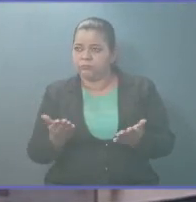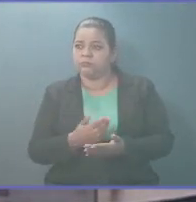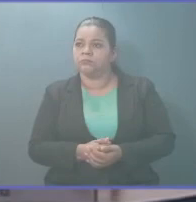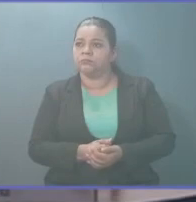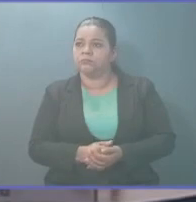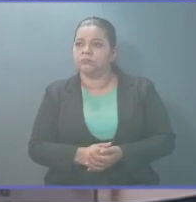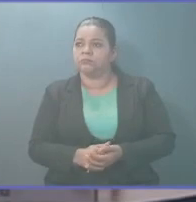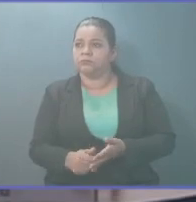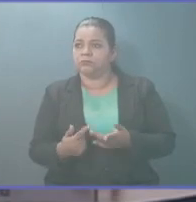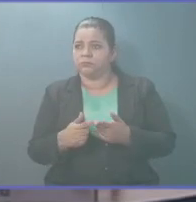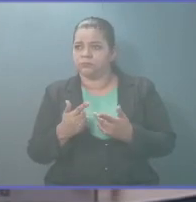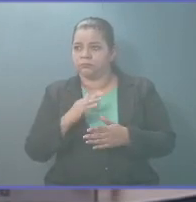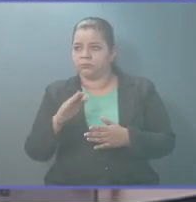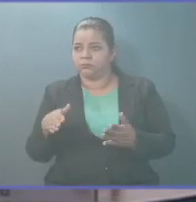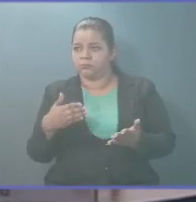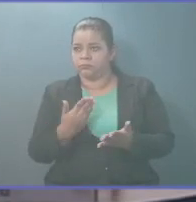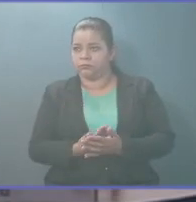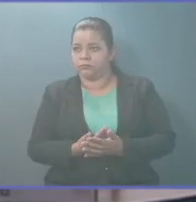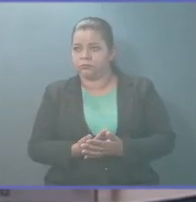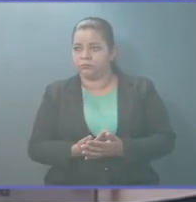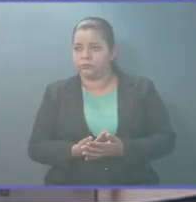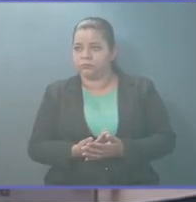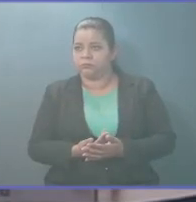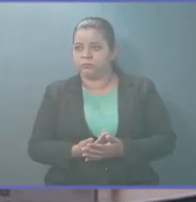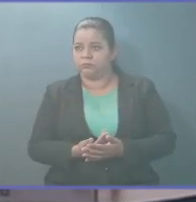ley de procedimientos administrativos y la